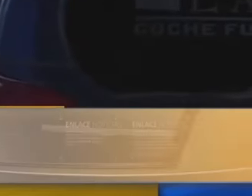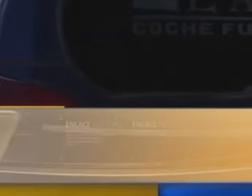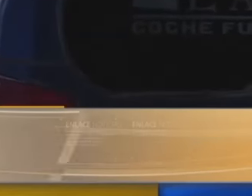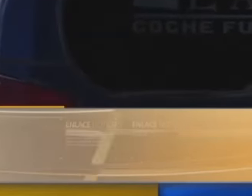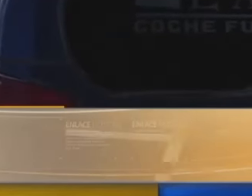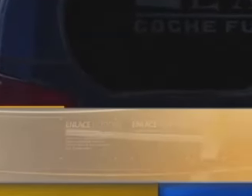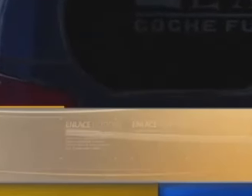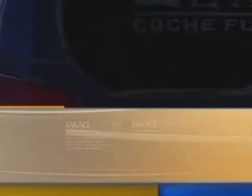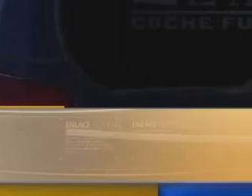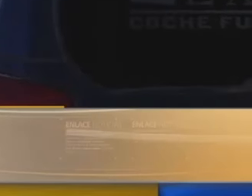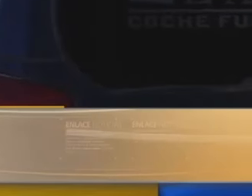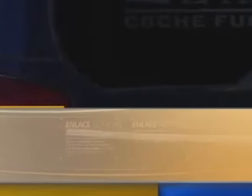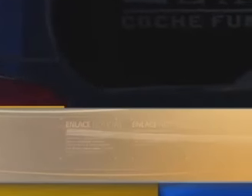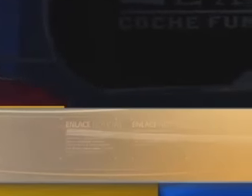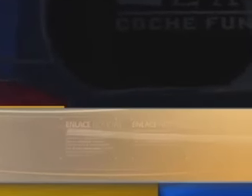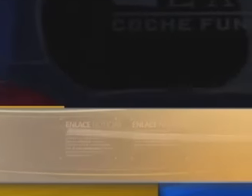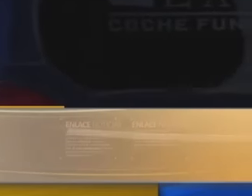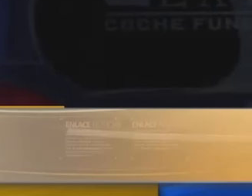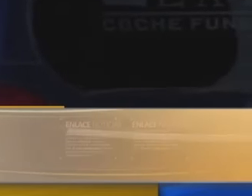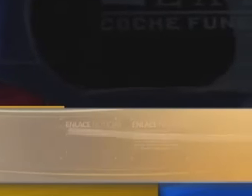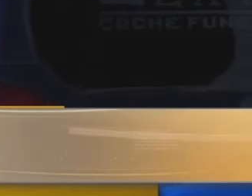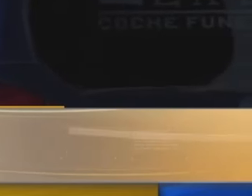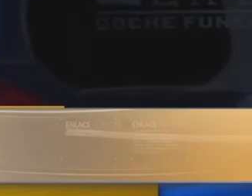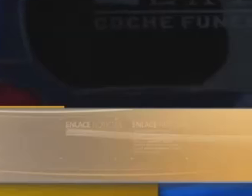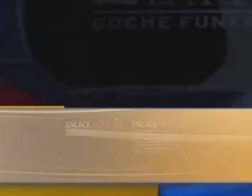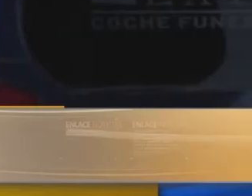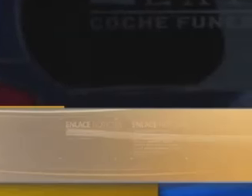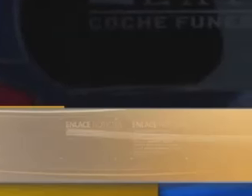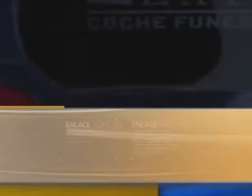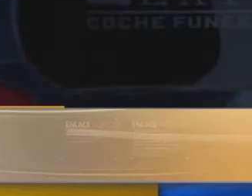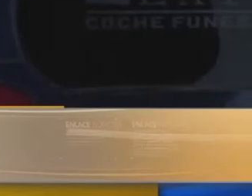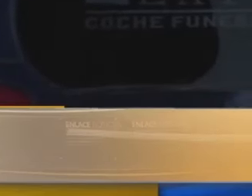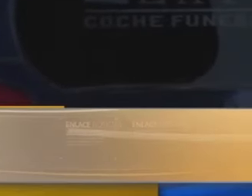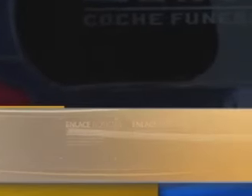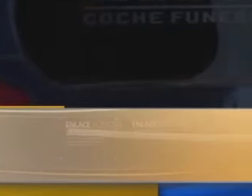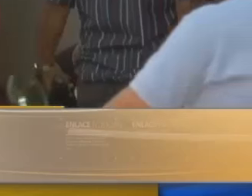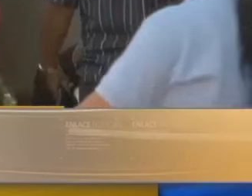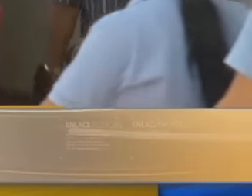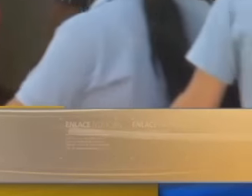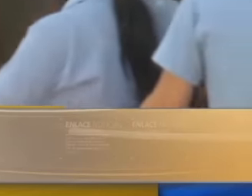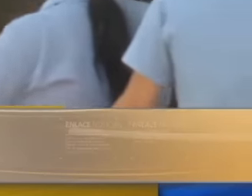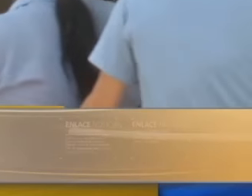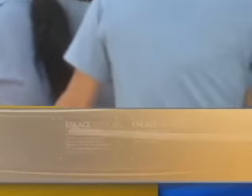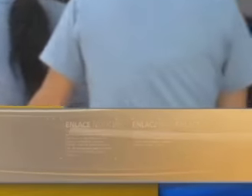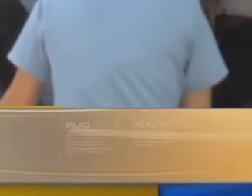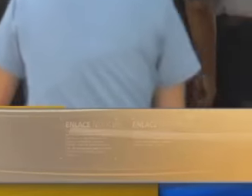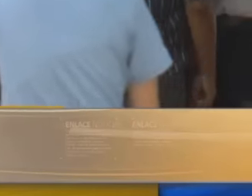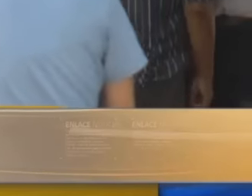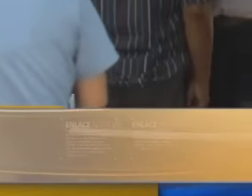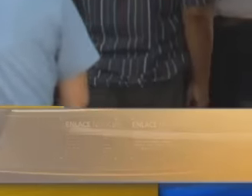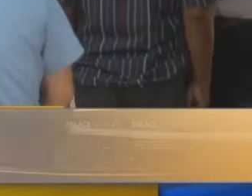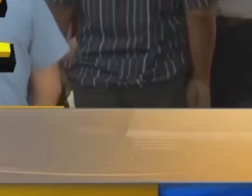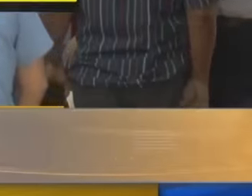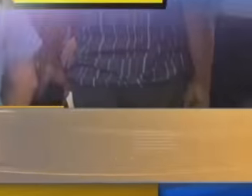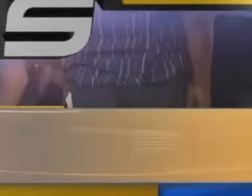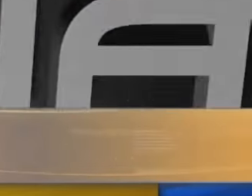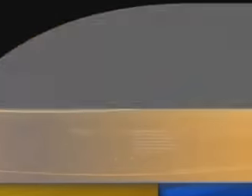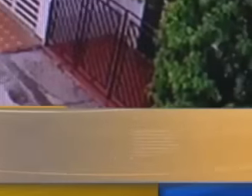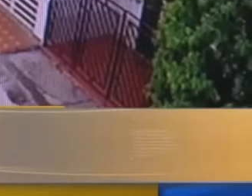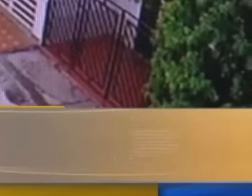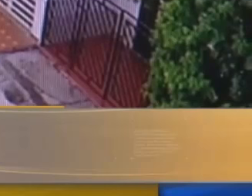niña que perdieron la vida en accidente de tránsito ocurrido el pasado domingo en la vereda Los Laureles. Escenas de profundo dolor son las que se viven en el